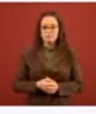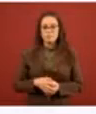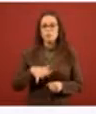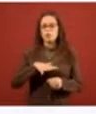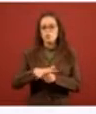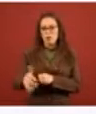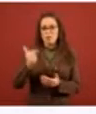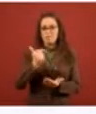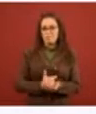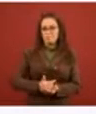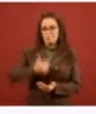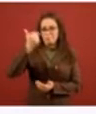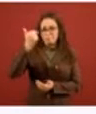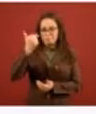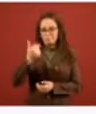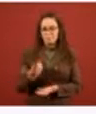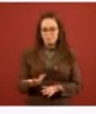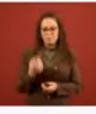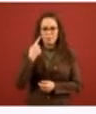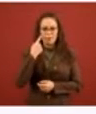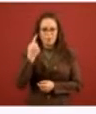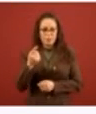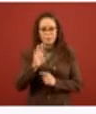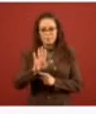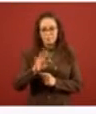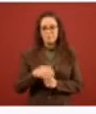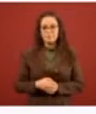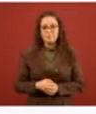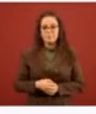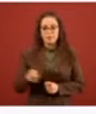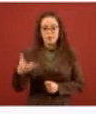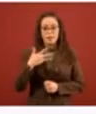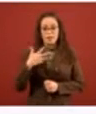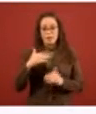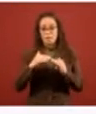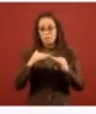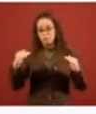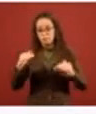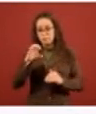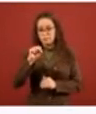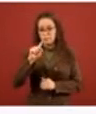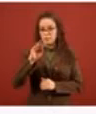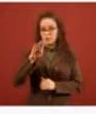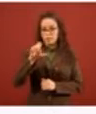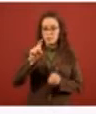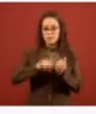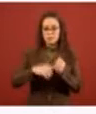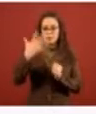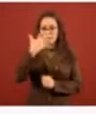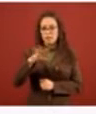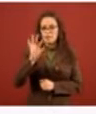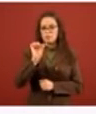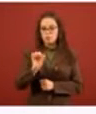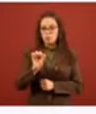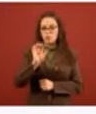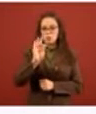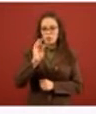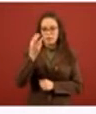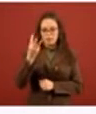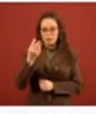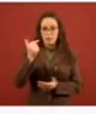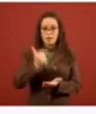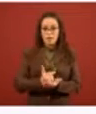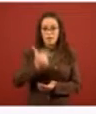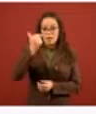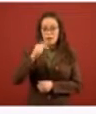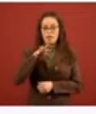presentaban, es decir, tenemos hospitalizados que estuvieron estables, que representan el 10.43, graves